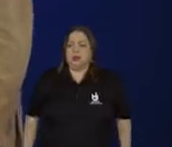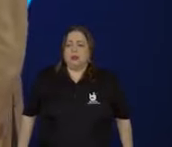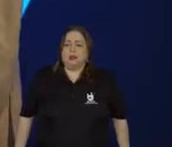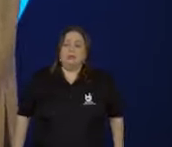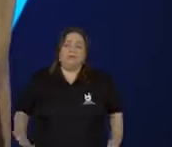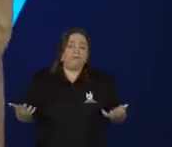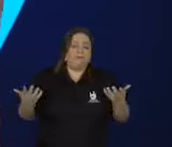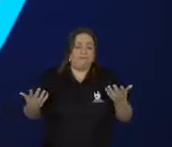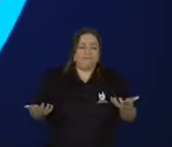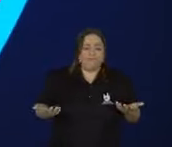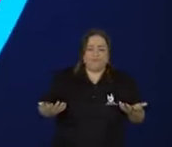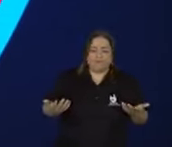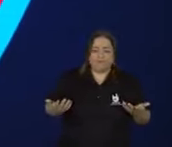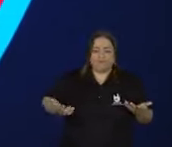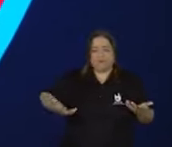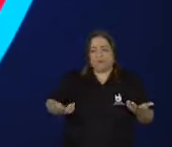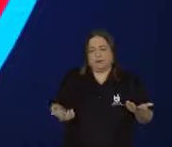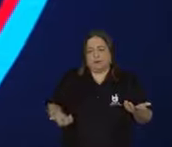y